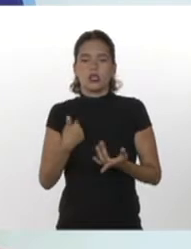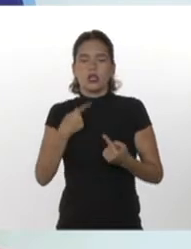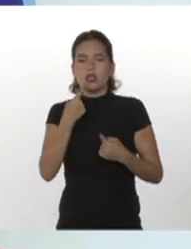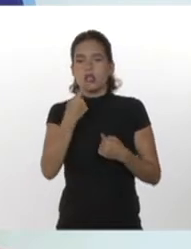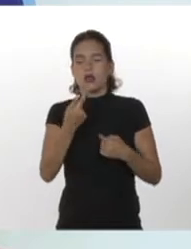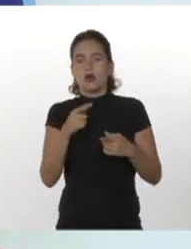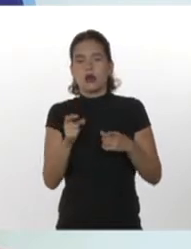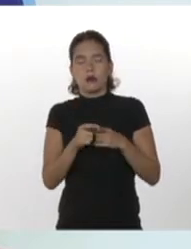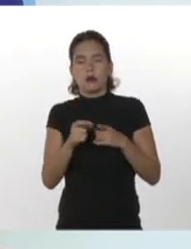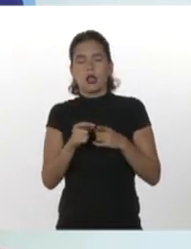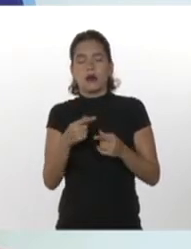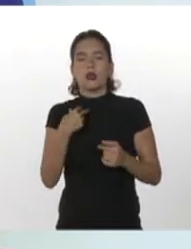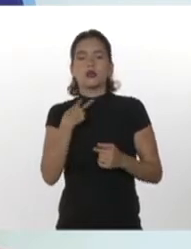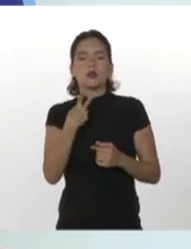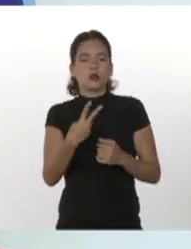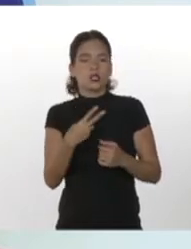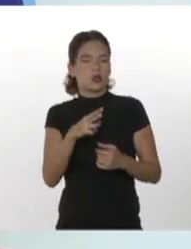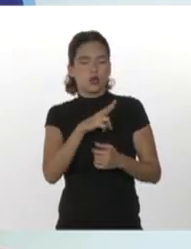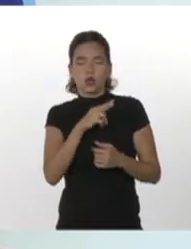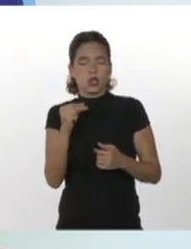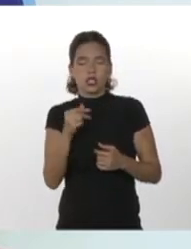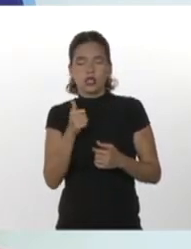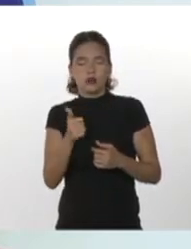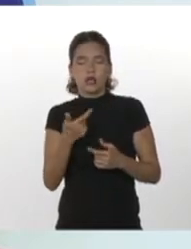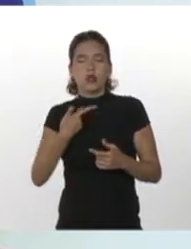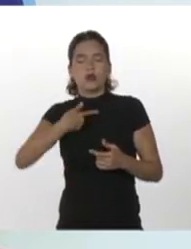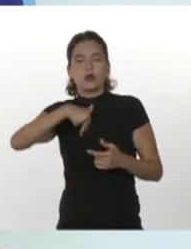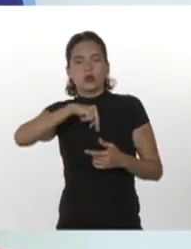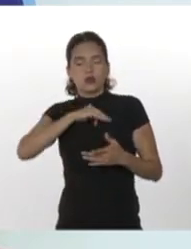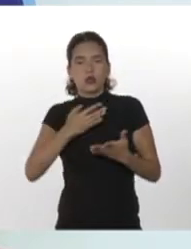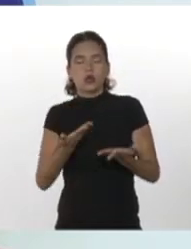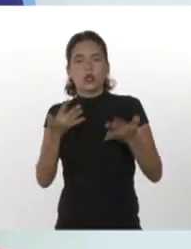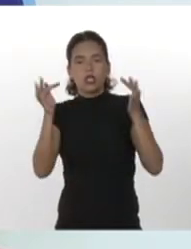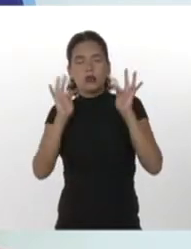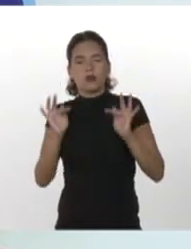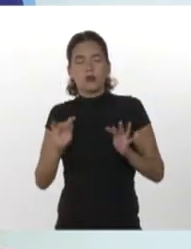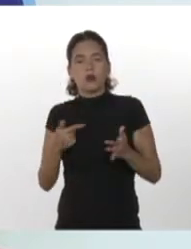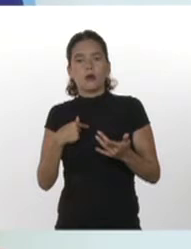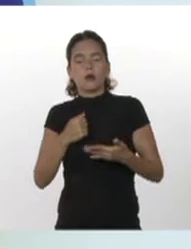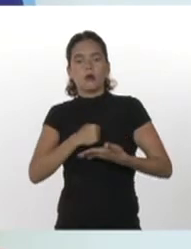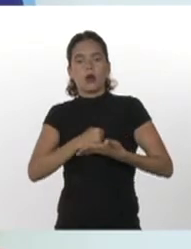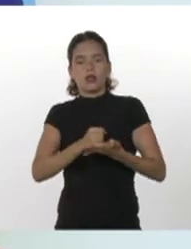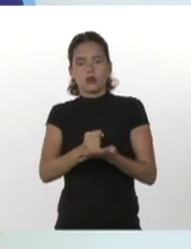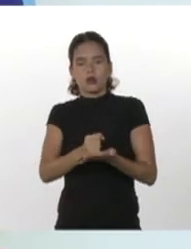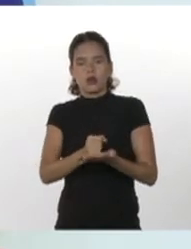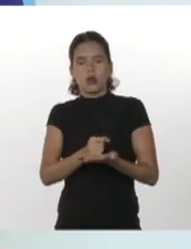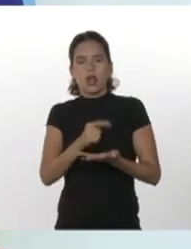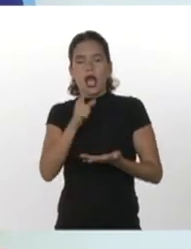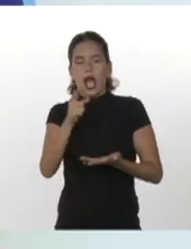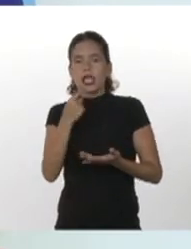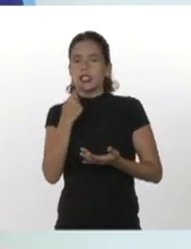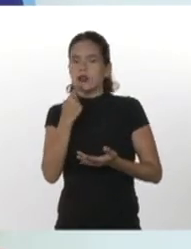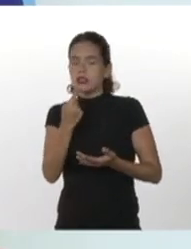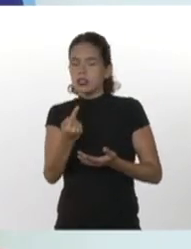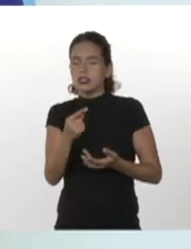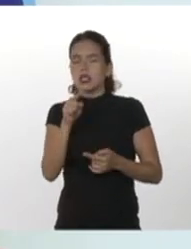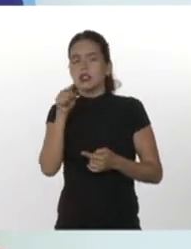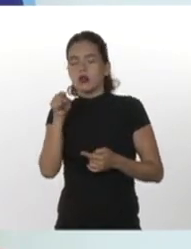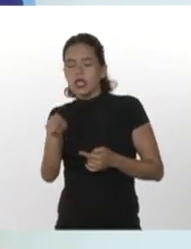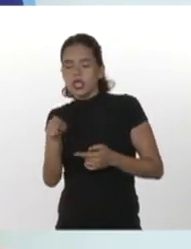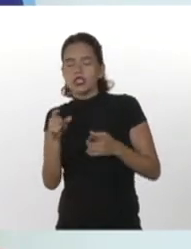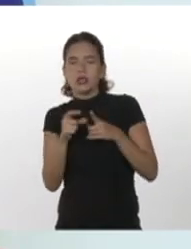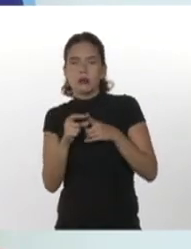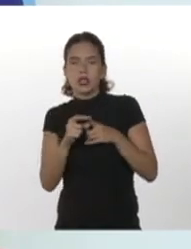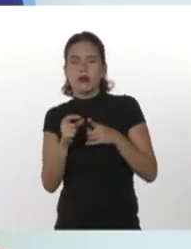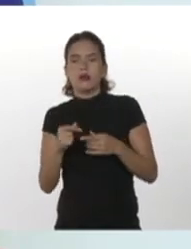una palabra que su pronunciación no es la adecuada, nosotros entonces, ¿de qué manera lo vamos a corregir? Ah, estabas diciendo tal